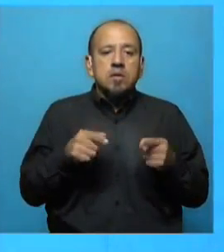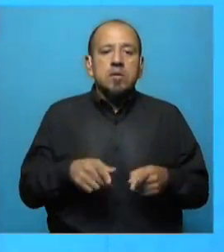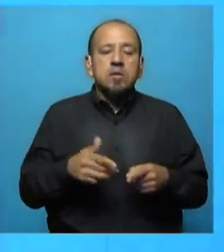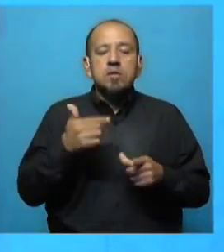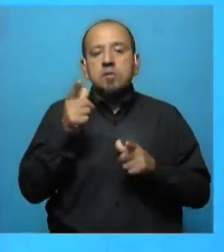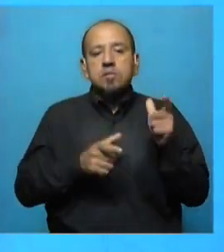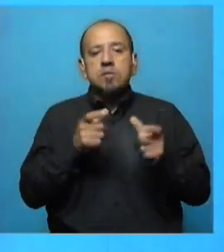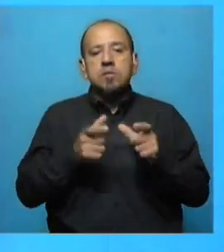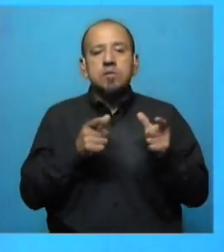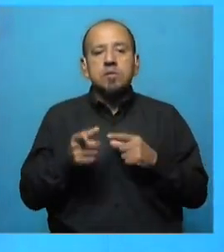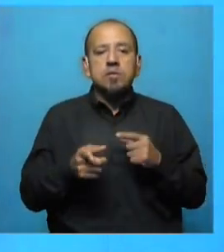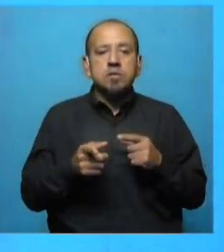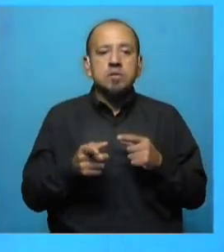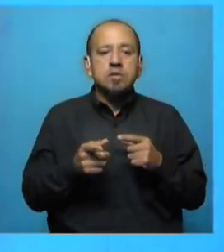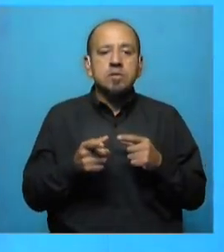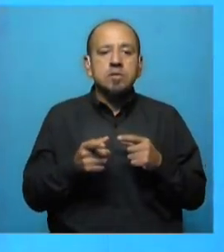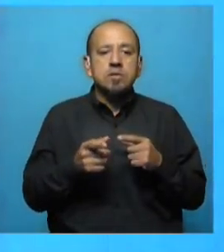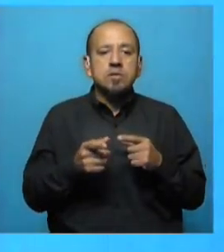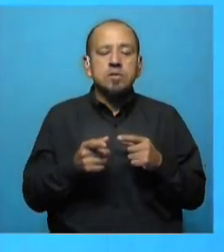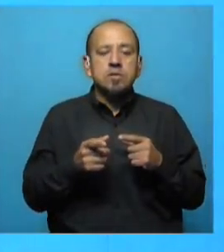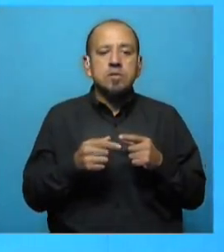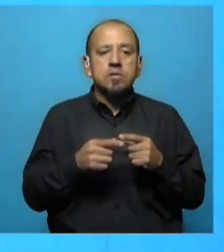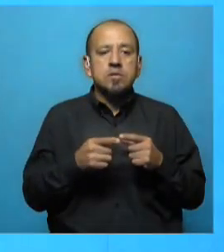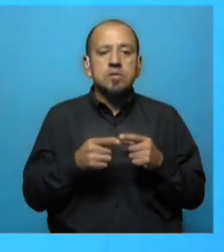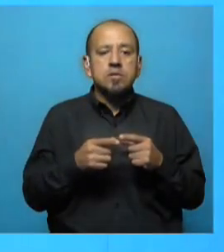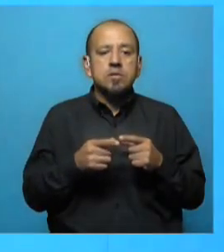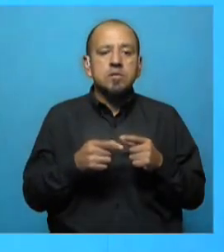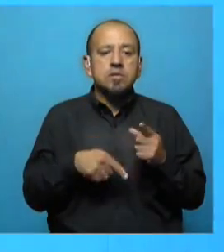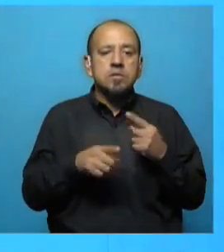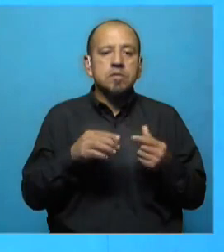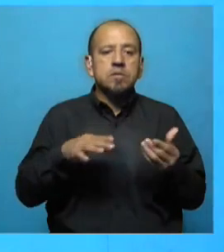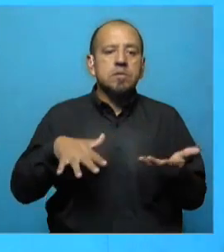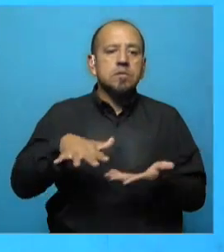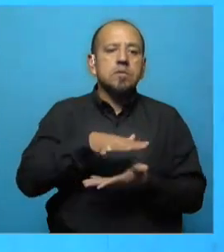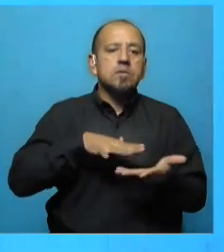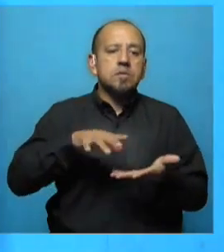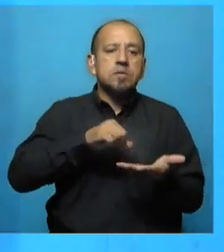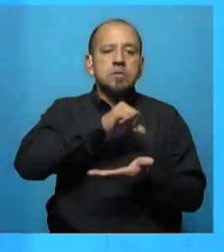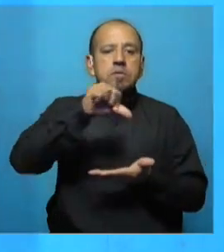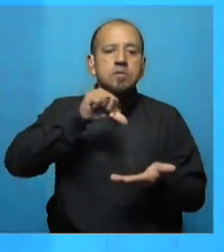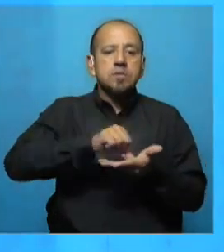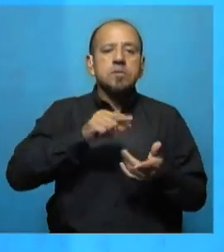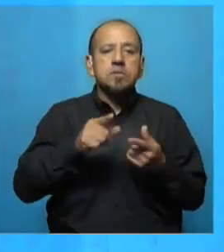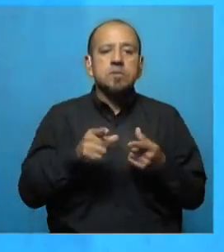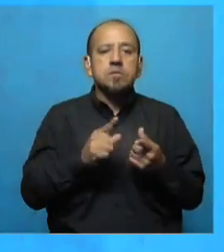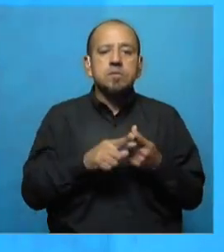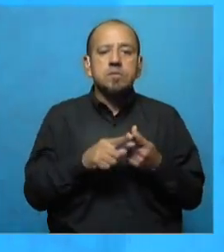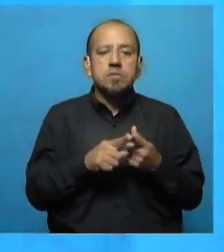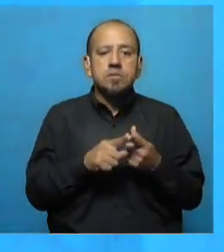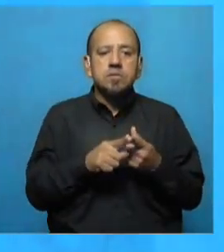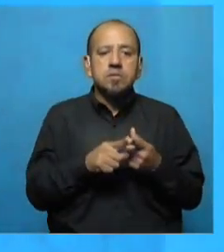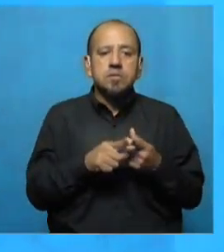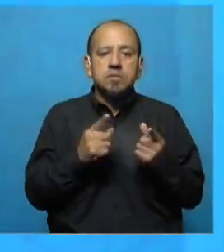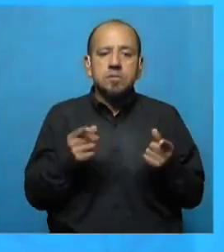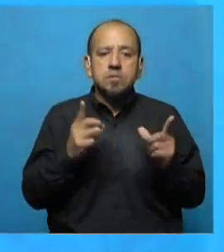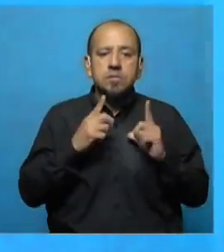público creo que vamos a la ciudad vieja y el centro van a tener una movida particular este y bueno